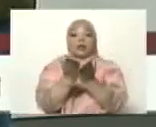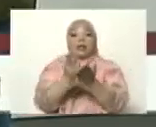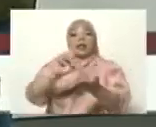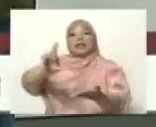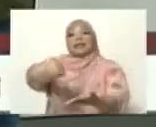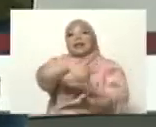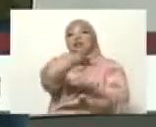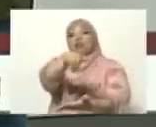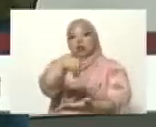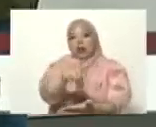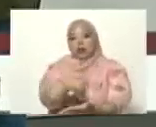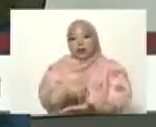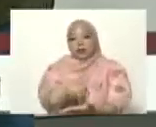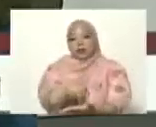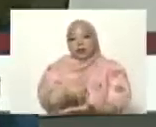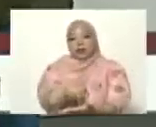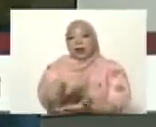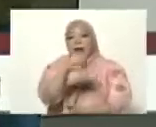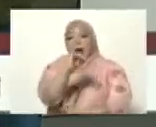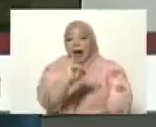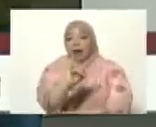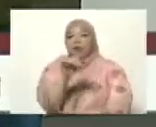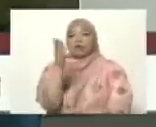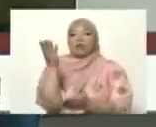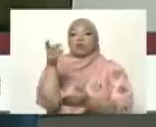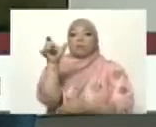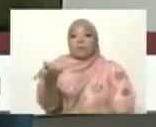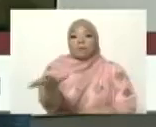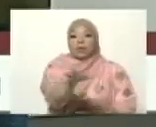nacional. Teníamos una población de